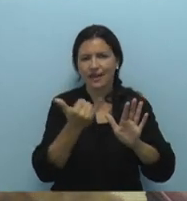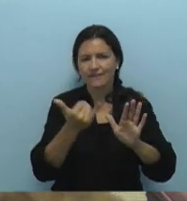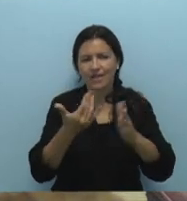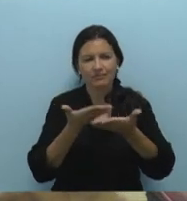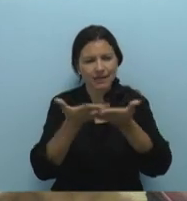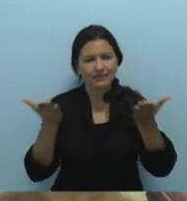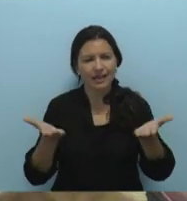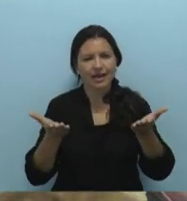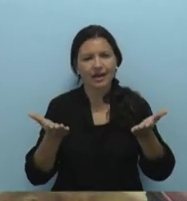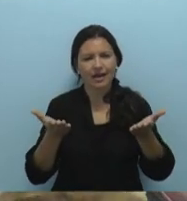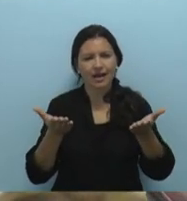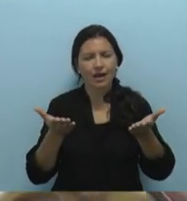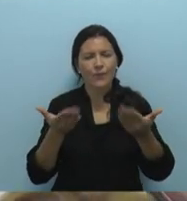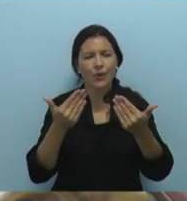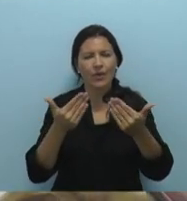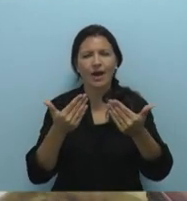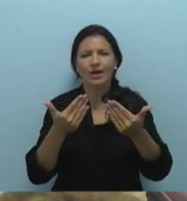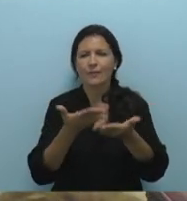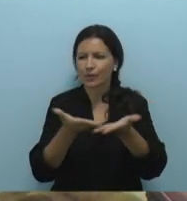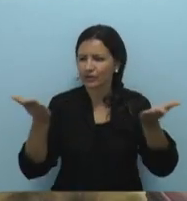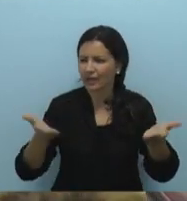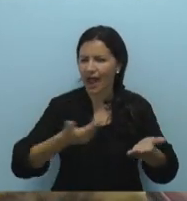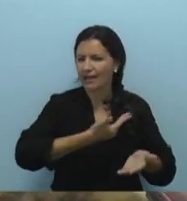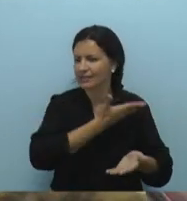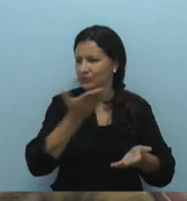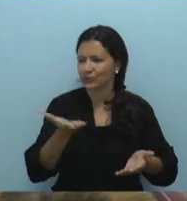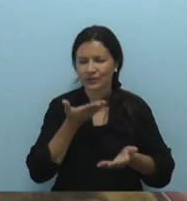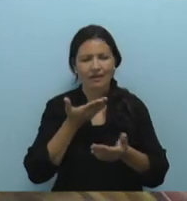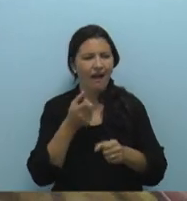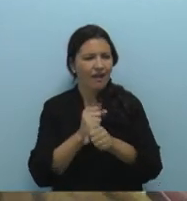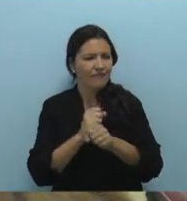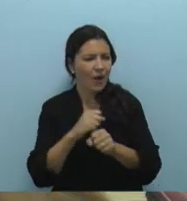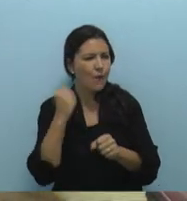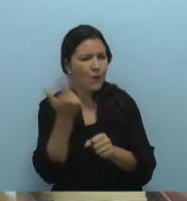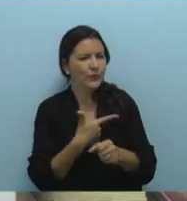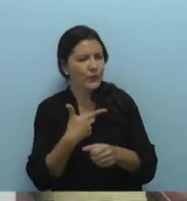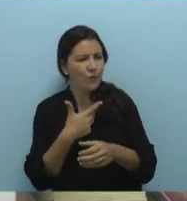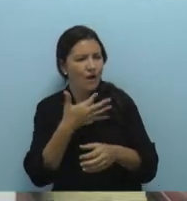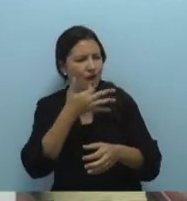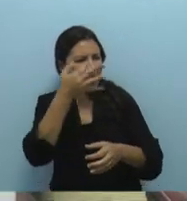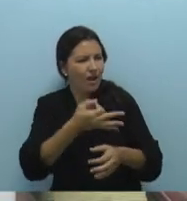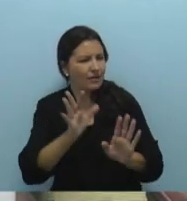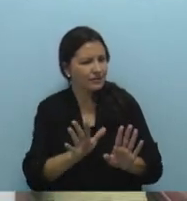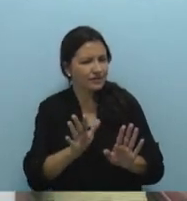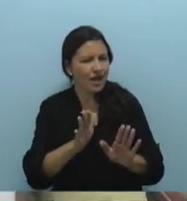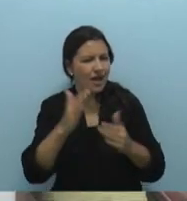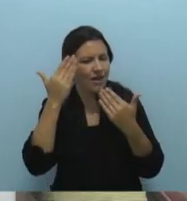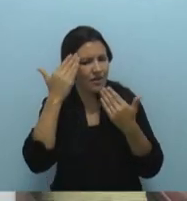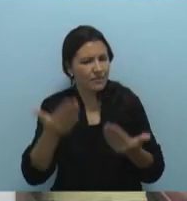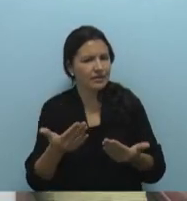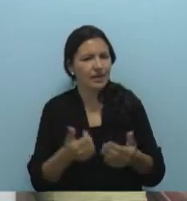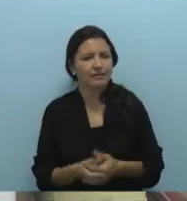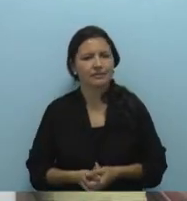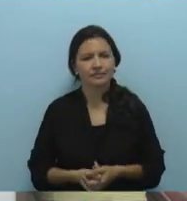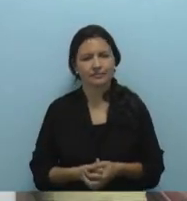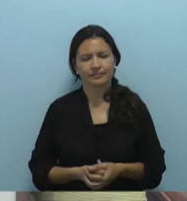empezar a recuperar la credibilidad que debemos tener aquellos hombres y mujeres que hacemos políticas en la